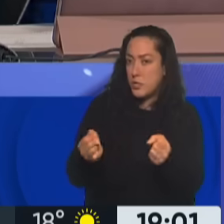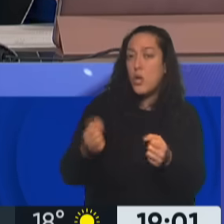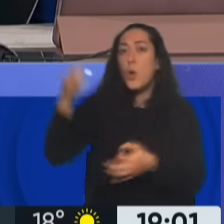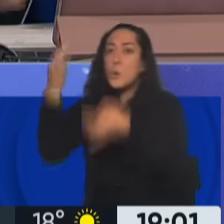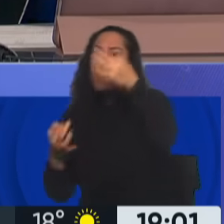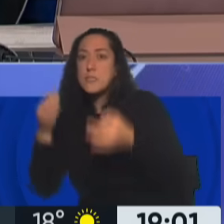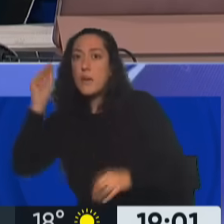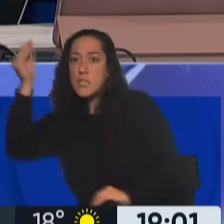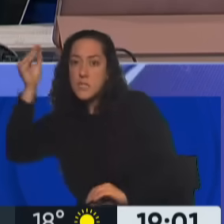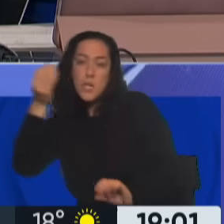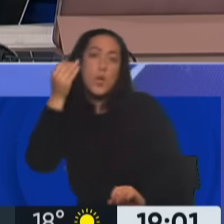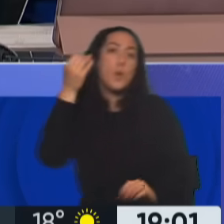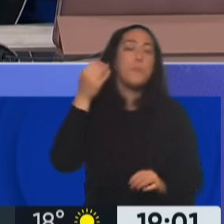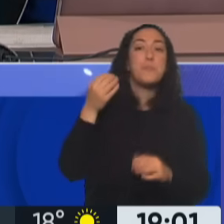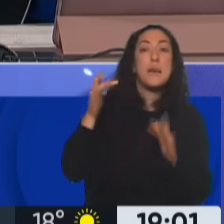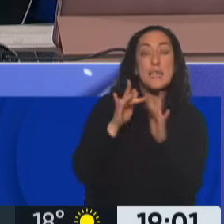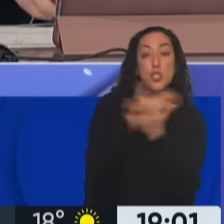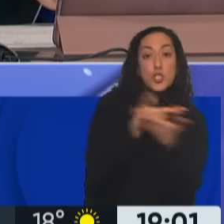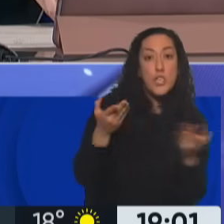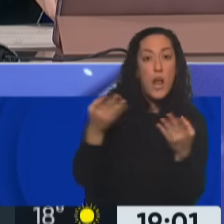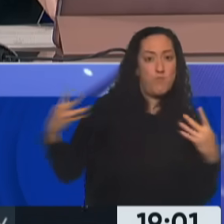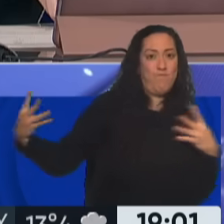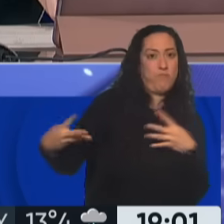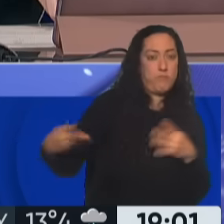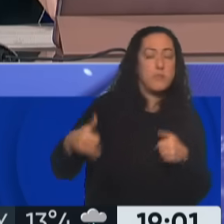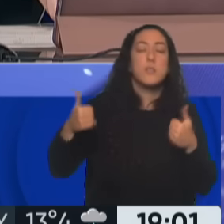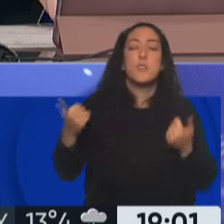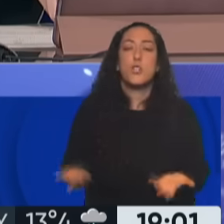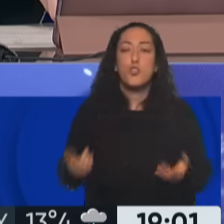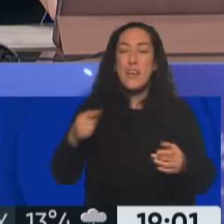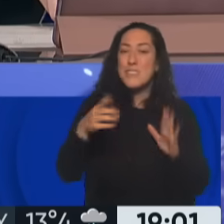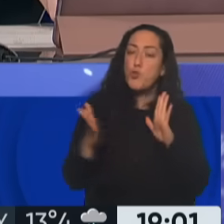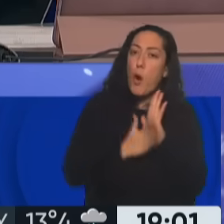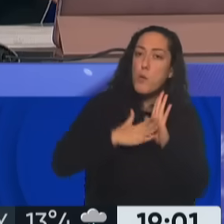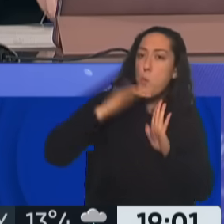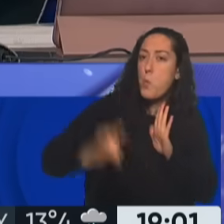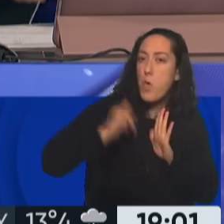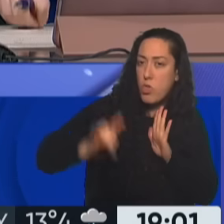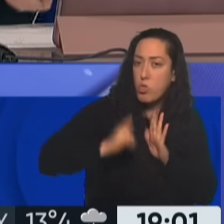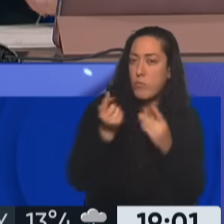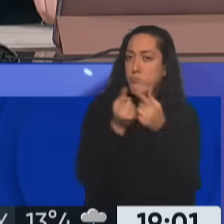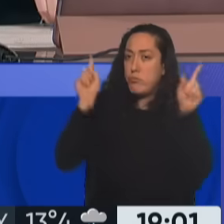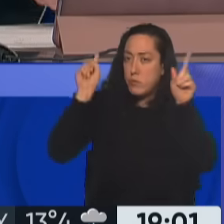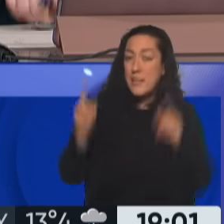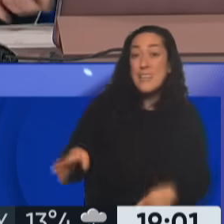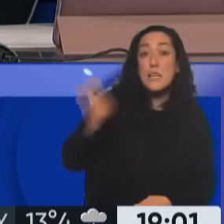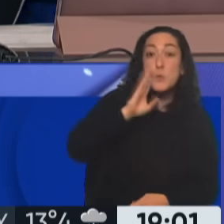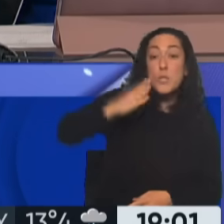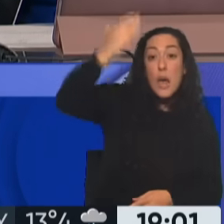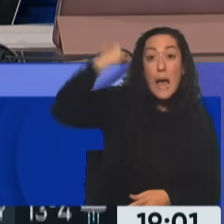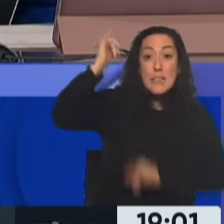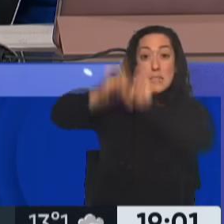justicia brasileña y las redes sociales. Entonces, este es el argumento que yo diría que difiere de los argumentos que venía dando Estados Unidos